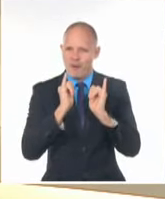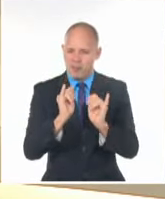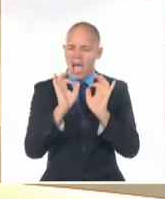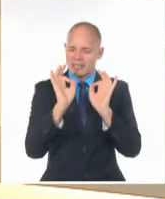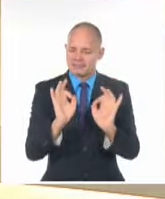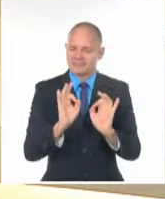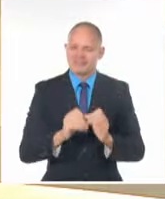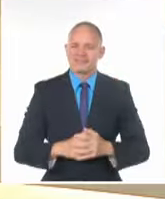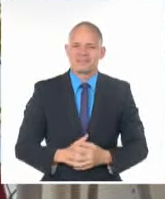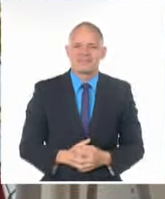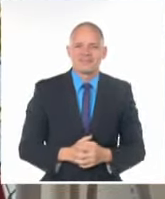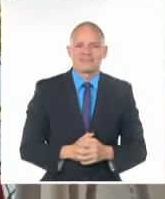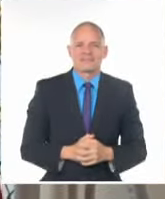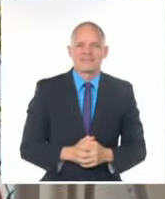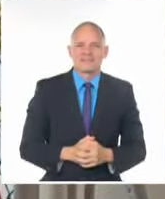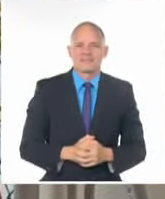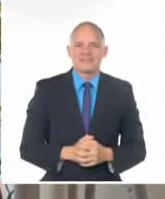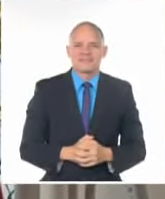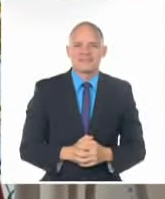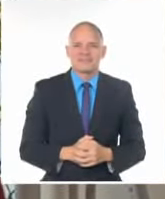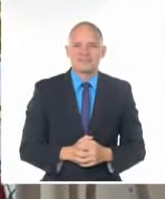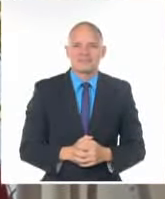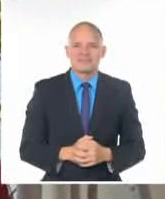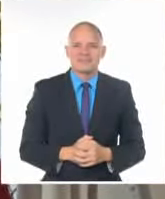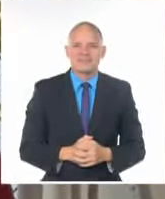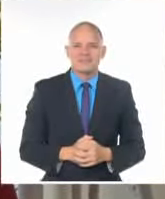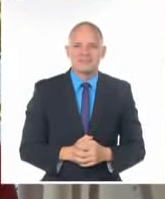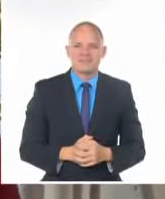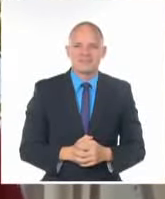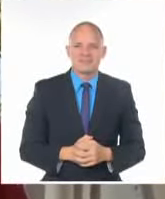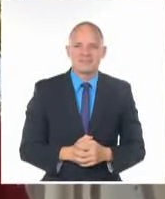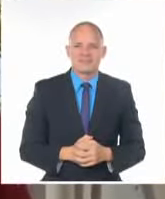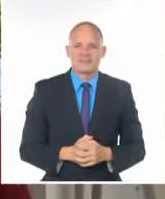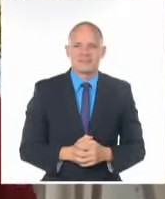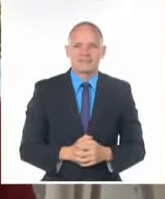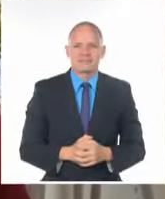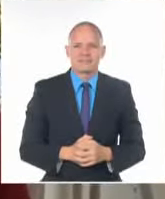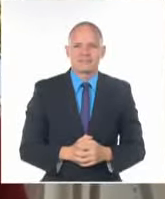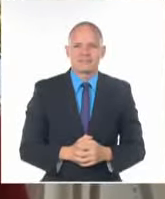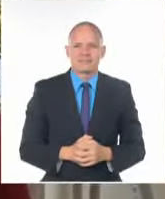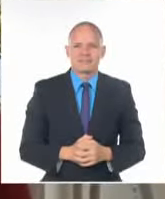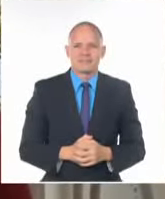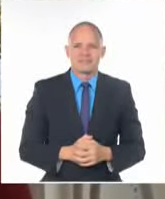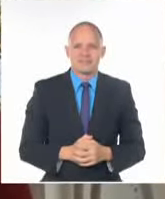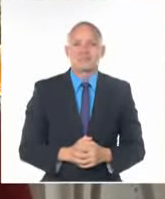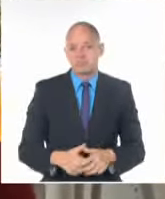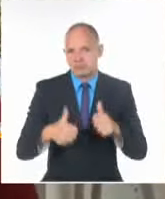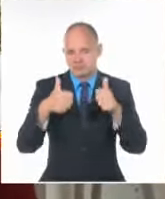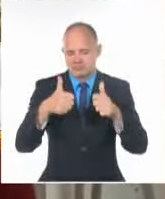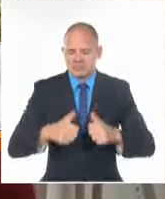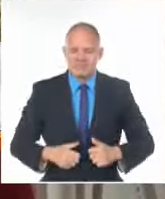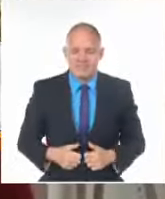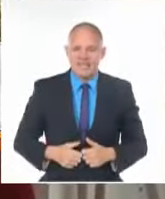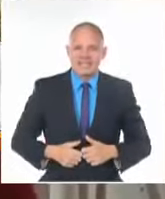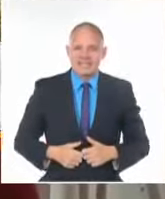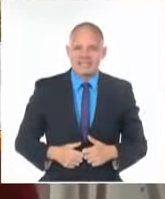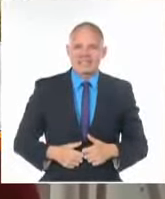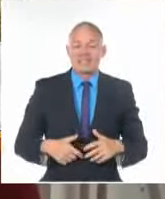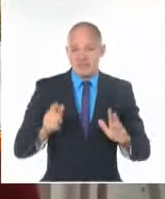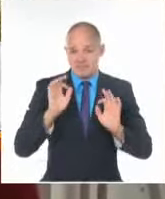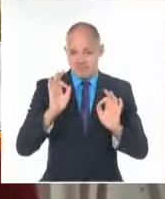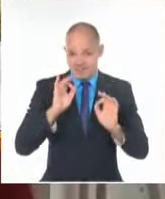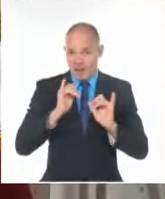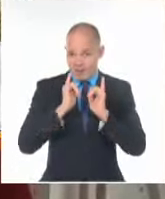sobre el tema. Sí, muchísimas gracias, Angélica. Vamos con